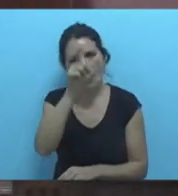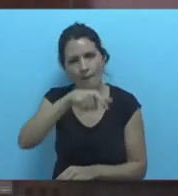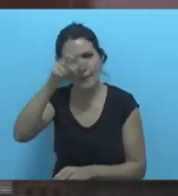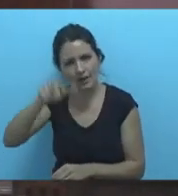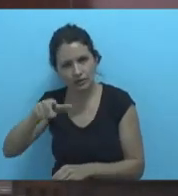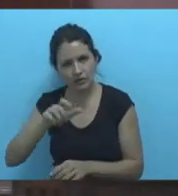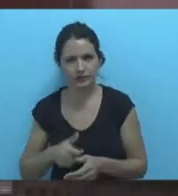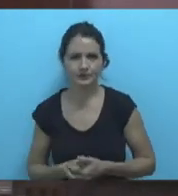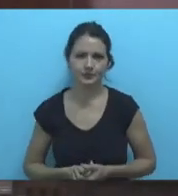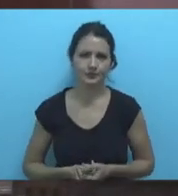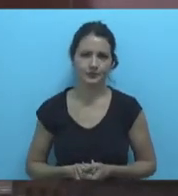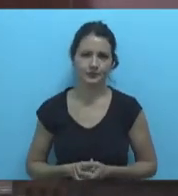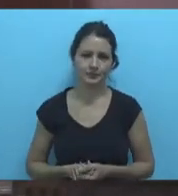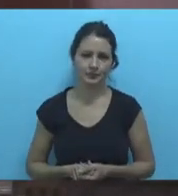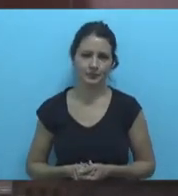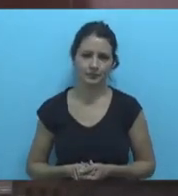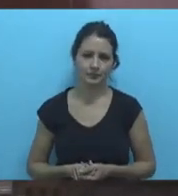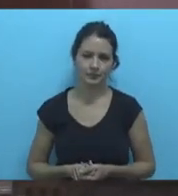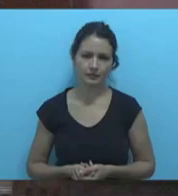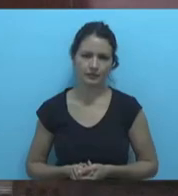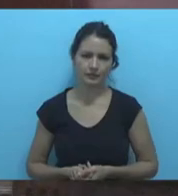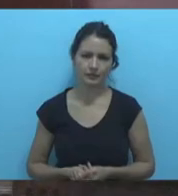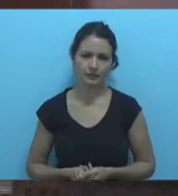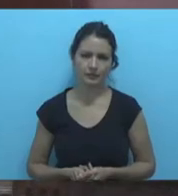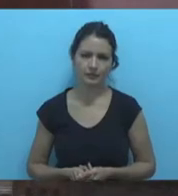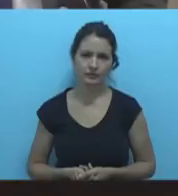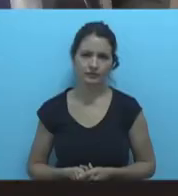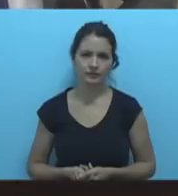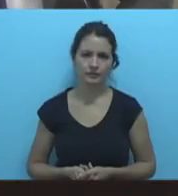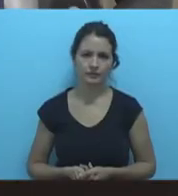personas a las que estamos recordando.